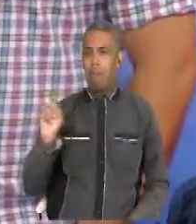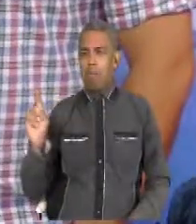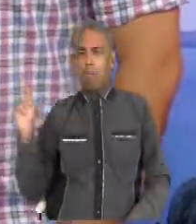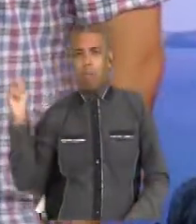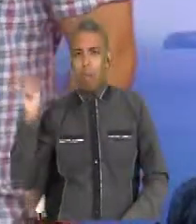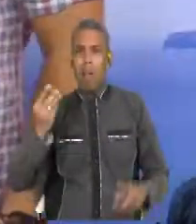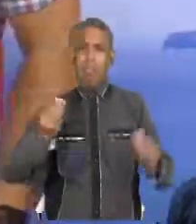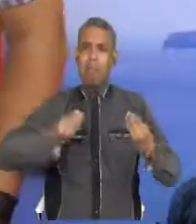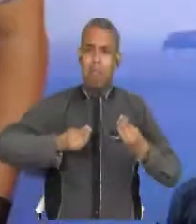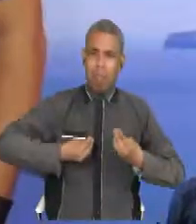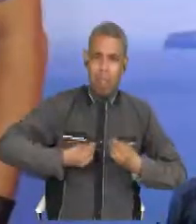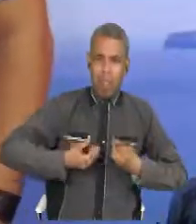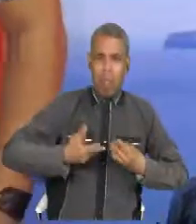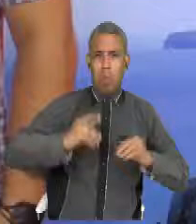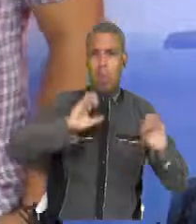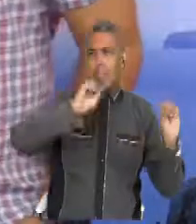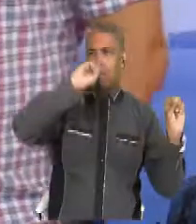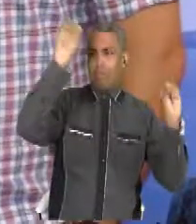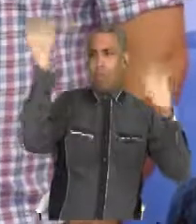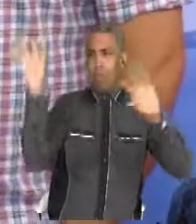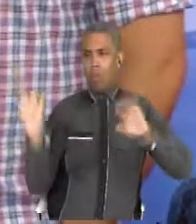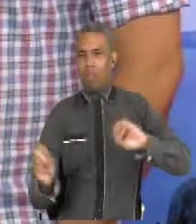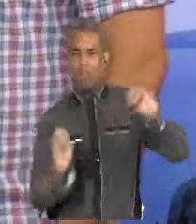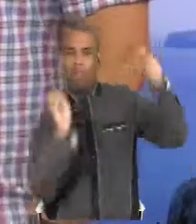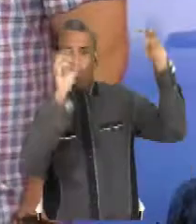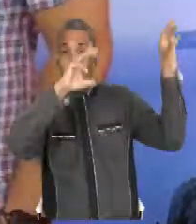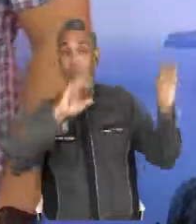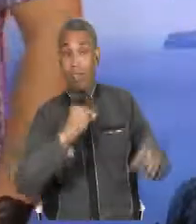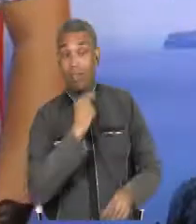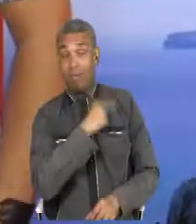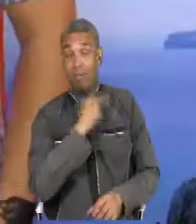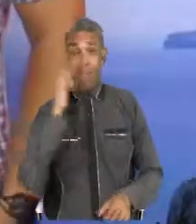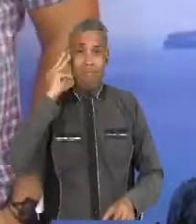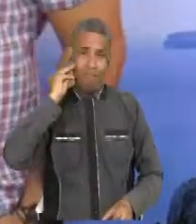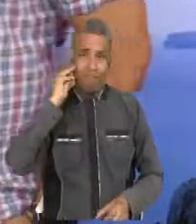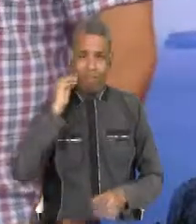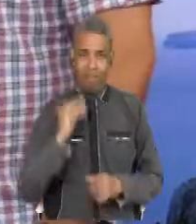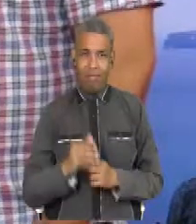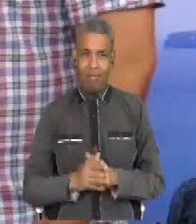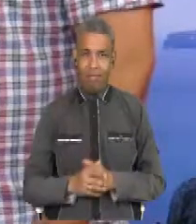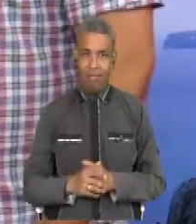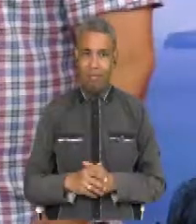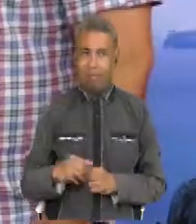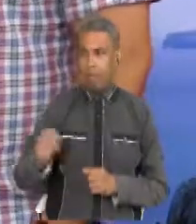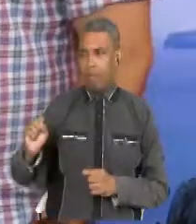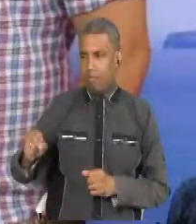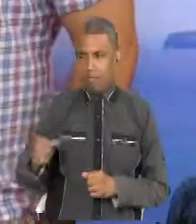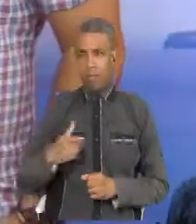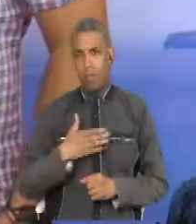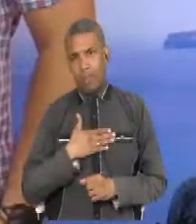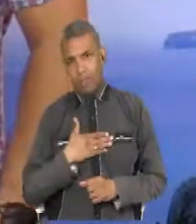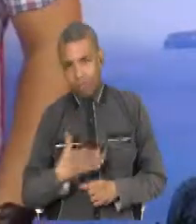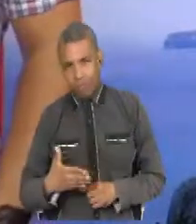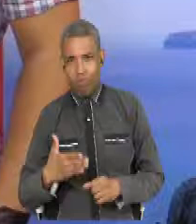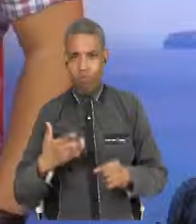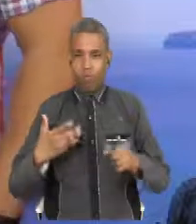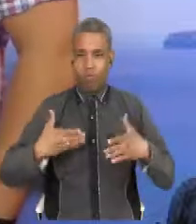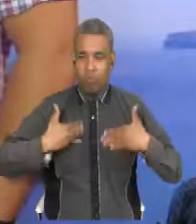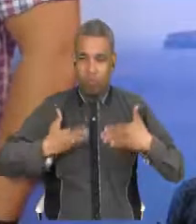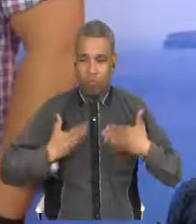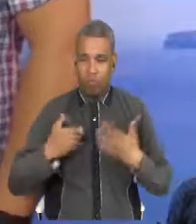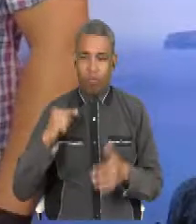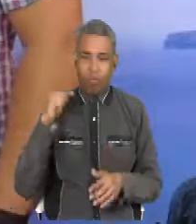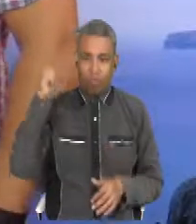del mundo donde ha ido a llevar su música a otras personas. Claro que sí, bueno, estamos aquí contentos de estar aquí con toda la